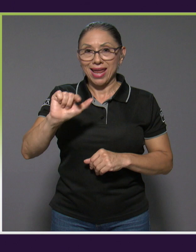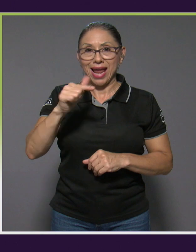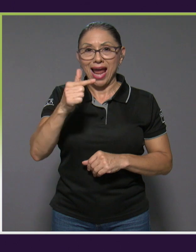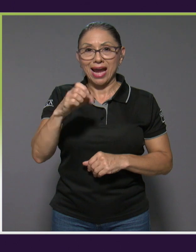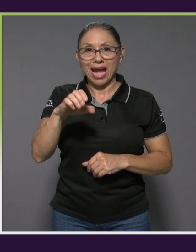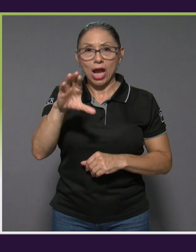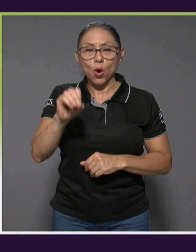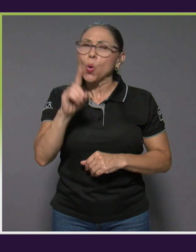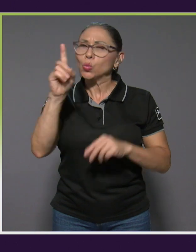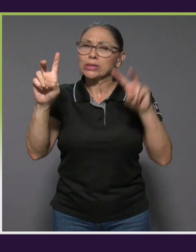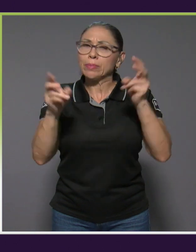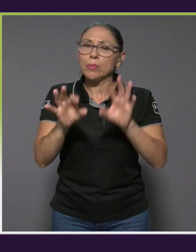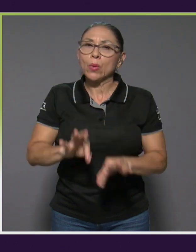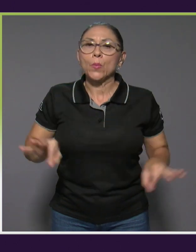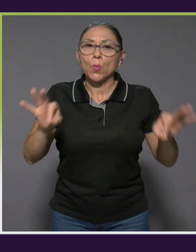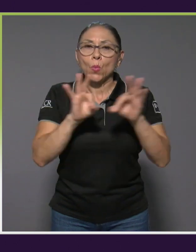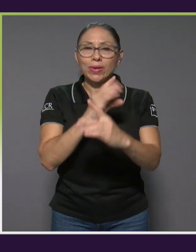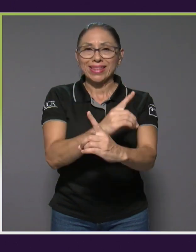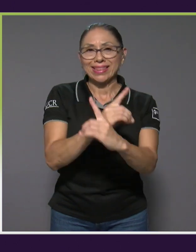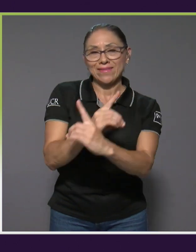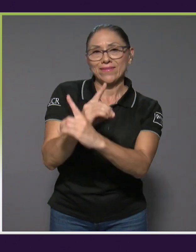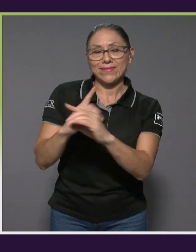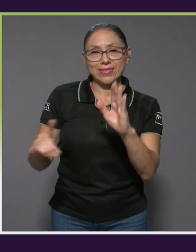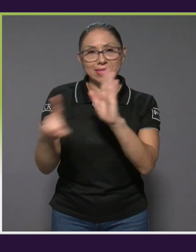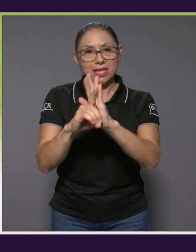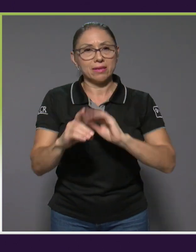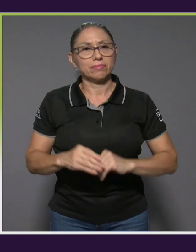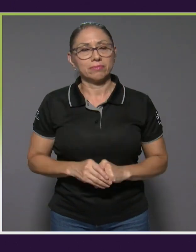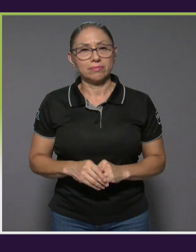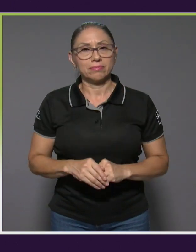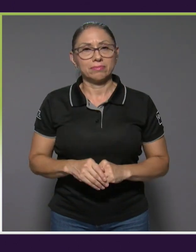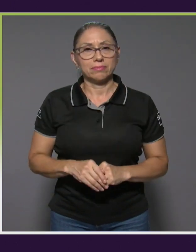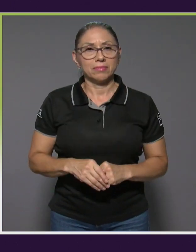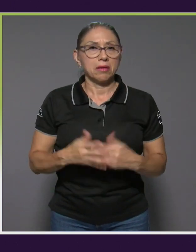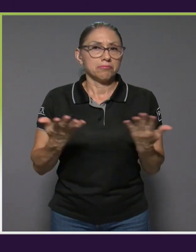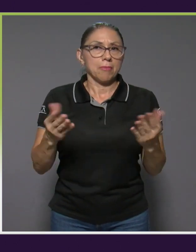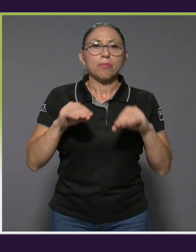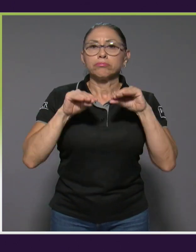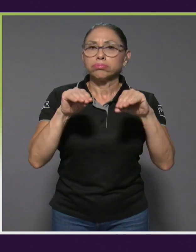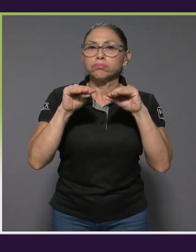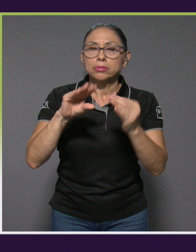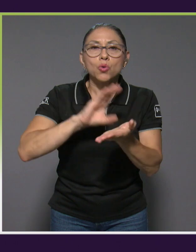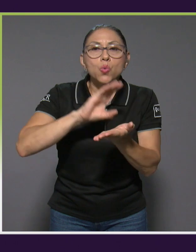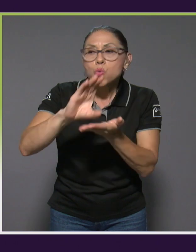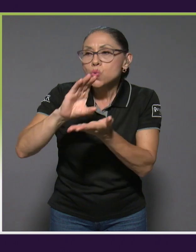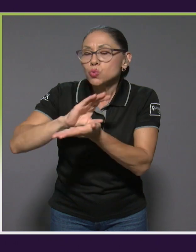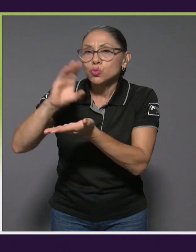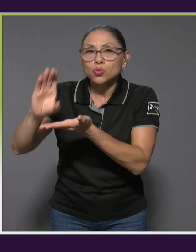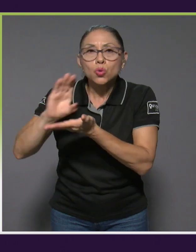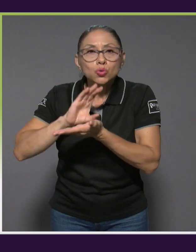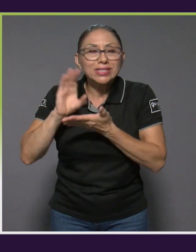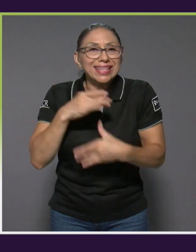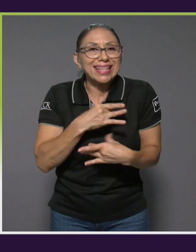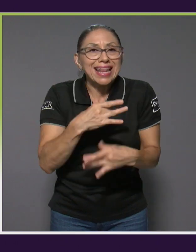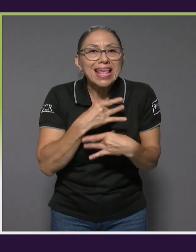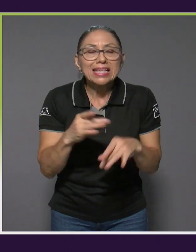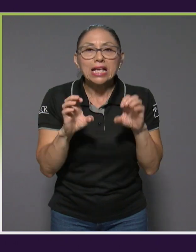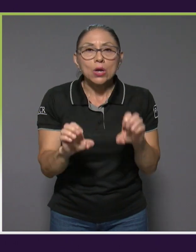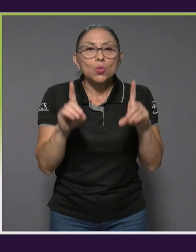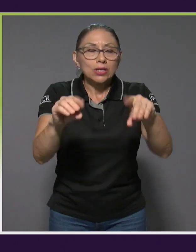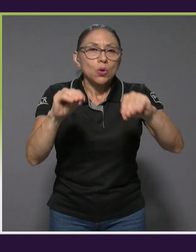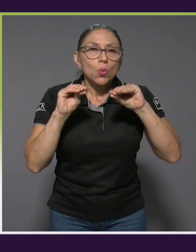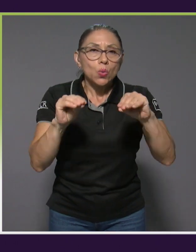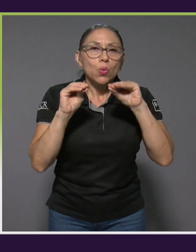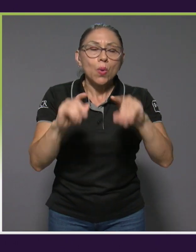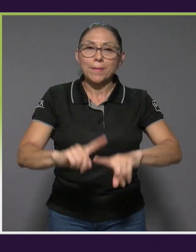puntos más importantes es la defensa de los derechos, ¿verdad? Da cursos y se interesa en el asunto de educación y todo, pero la defensa de los derechos